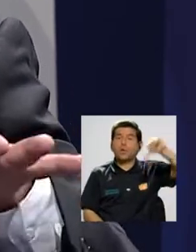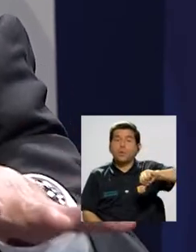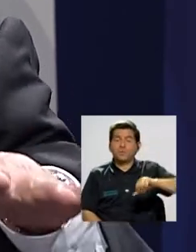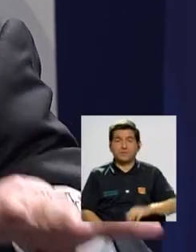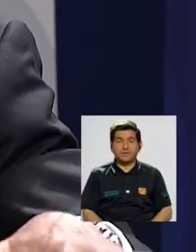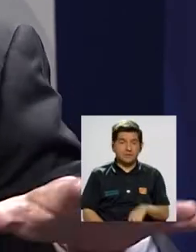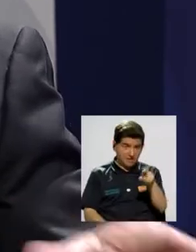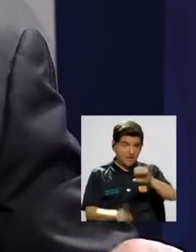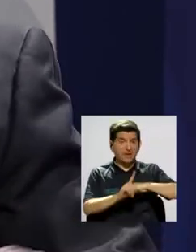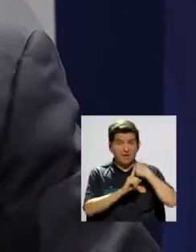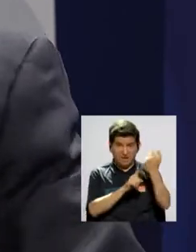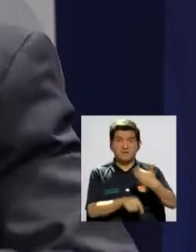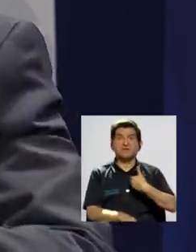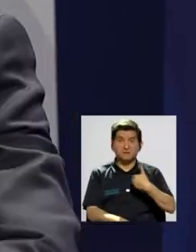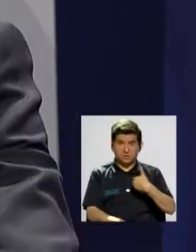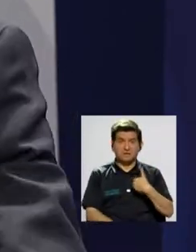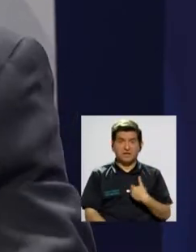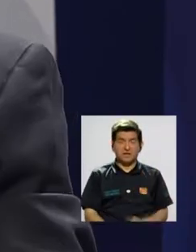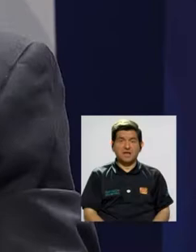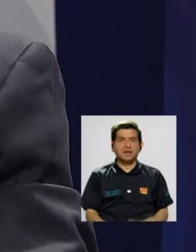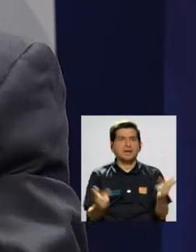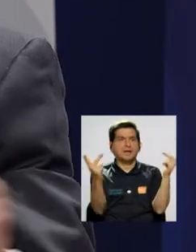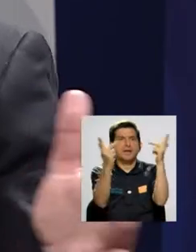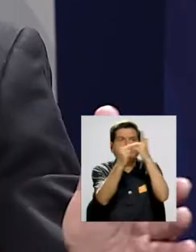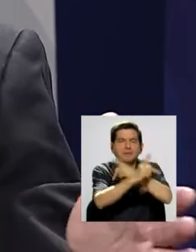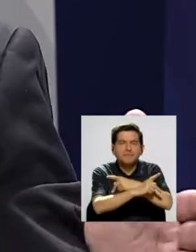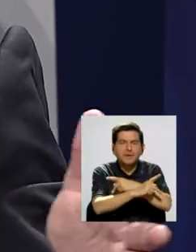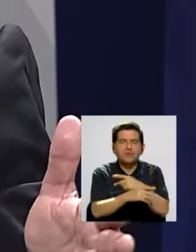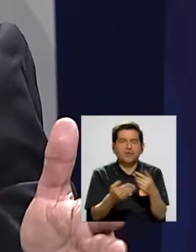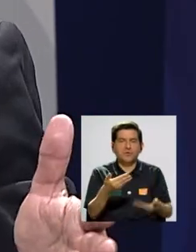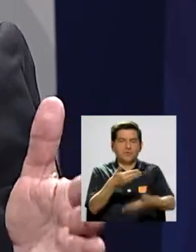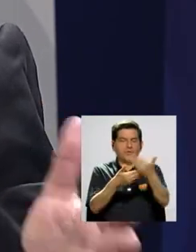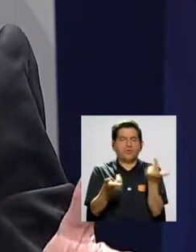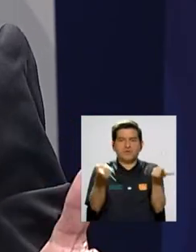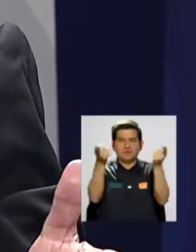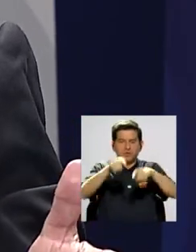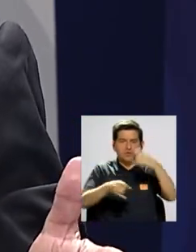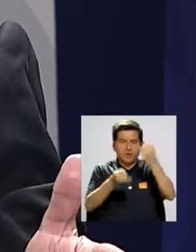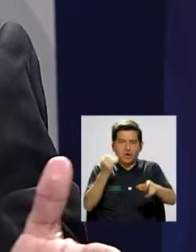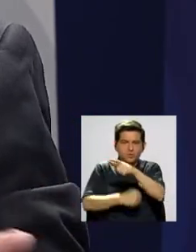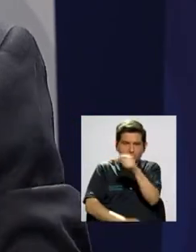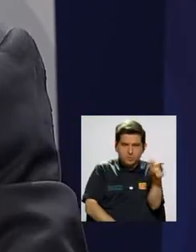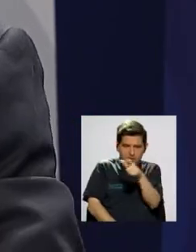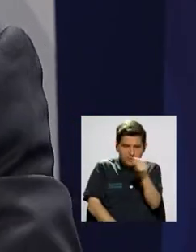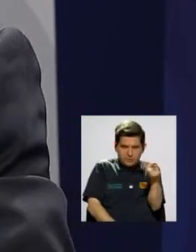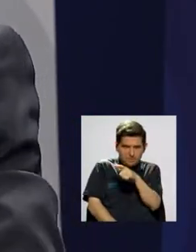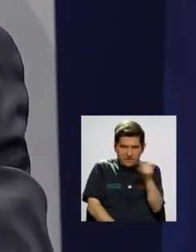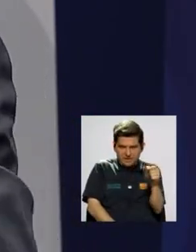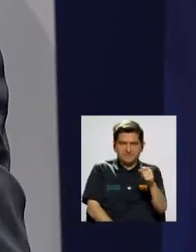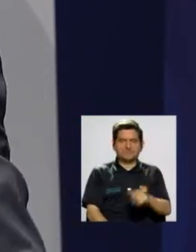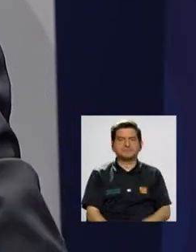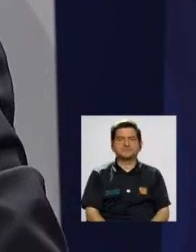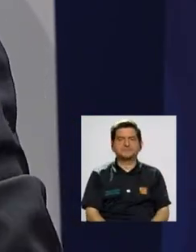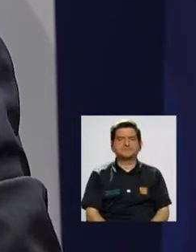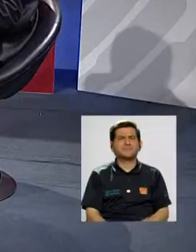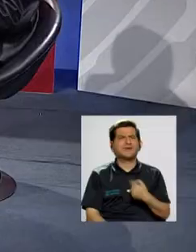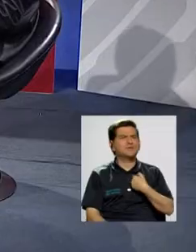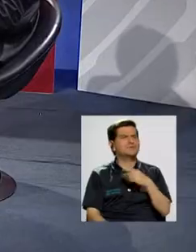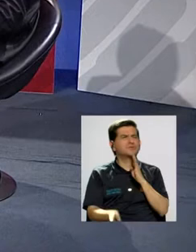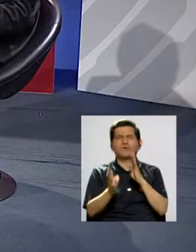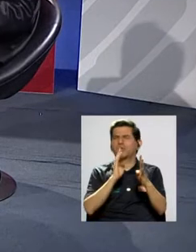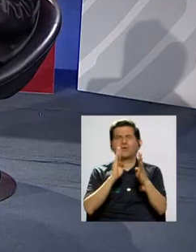esa es la sociedad que tenemos, agravada por lo que acabamos de vivir en los últimos meses. Entonces, ¿verdad?, no quiero hablar